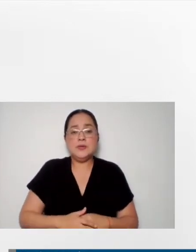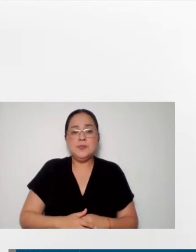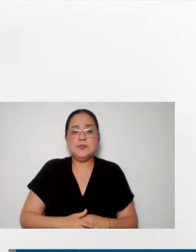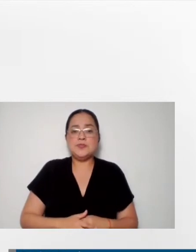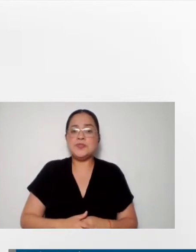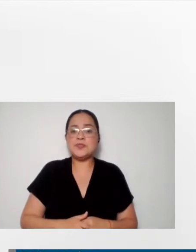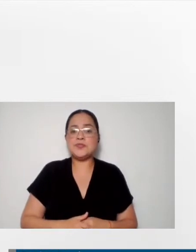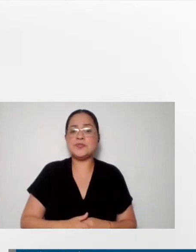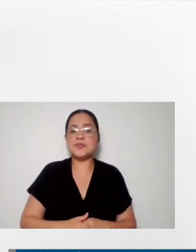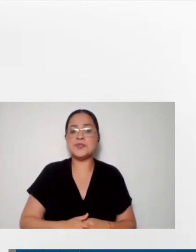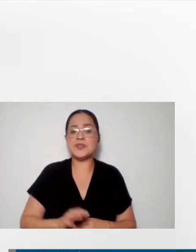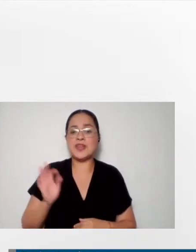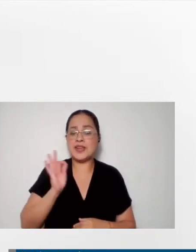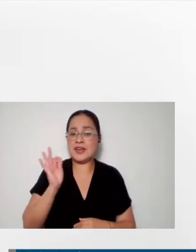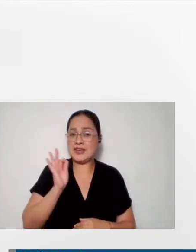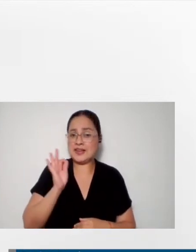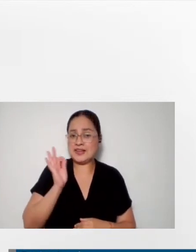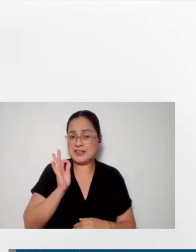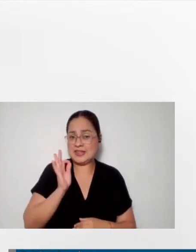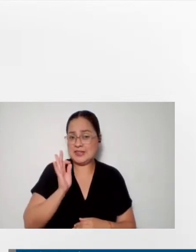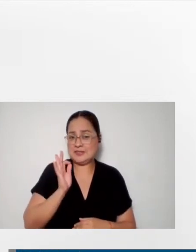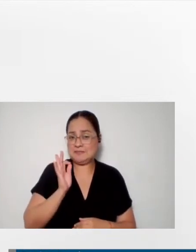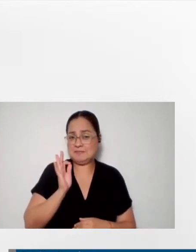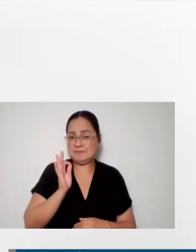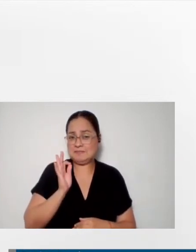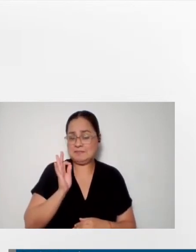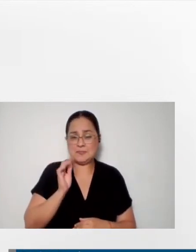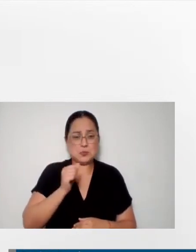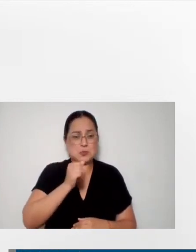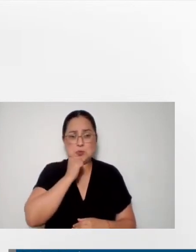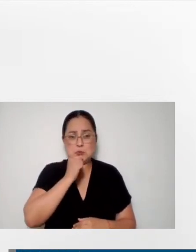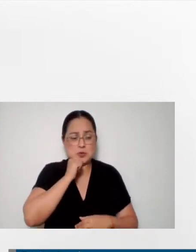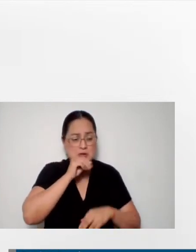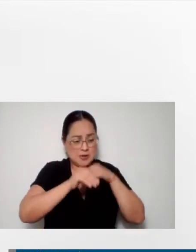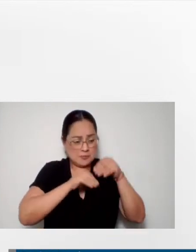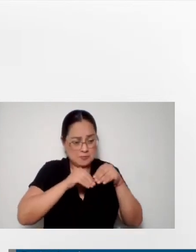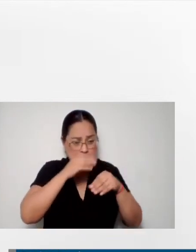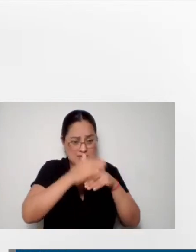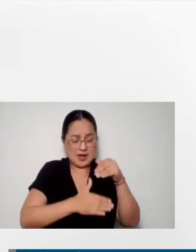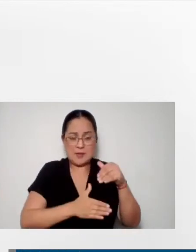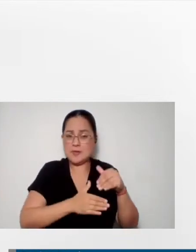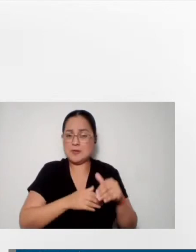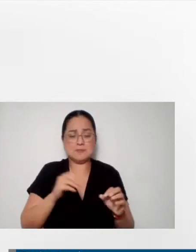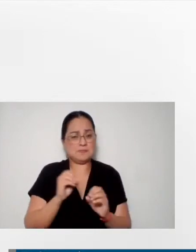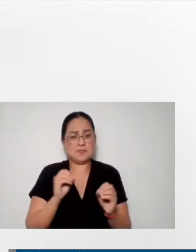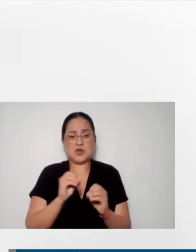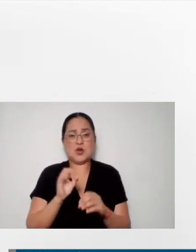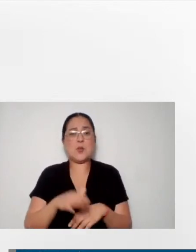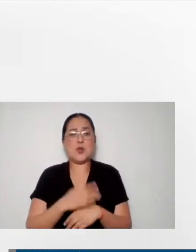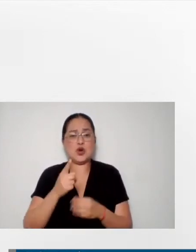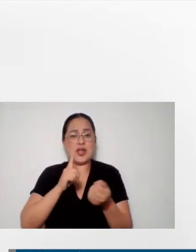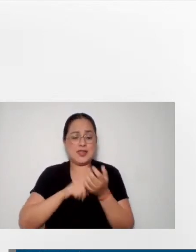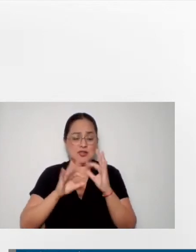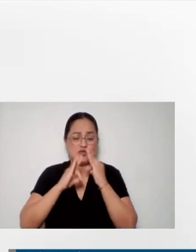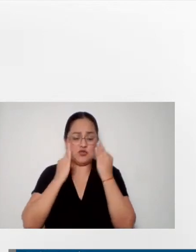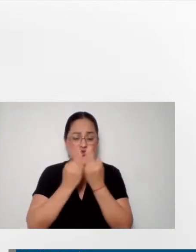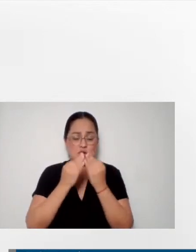si mucho puedo decir, acabado, pero inacabado por la propia naturaleza de las relaciones sociales que